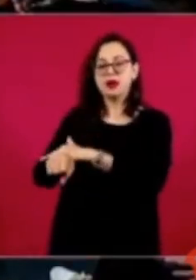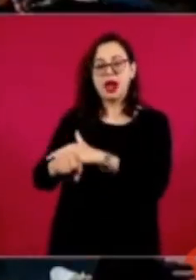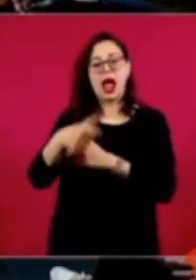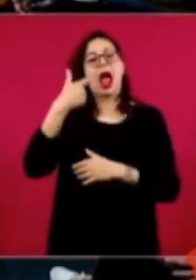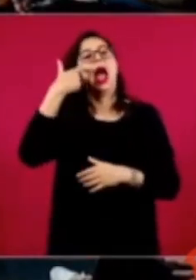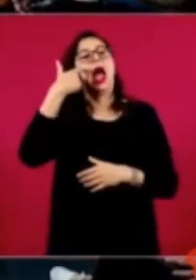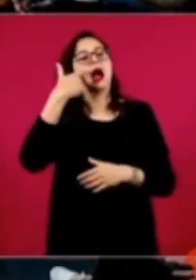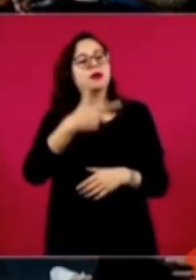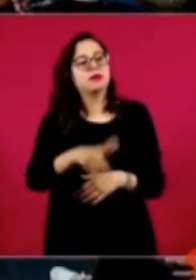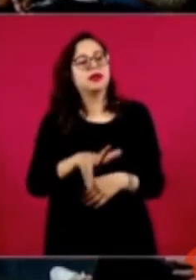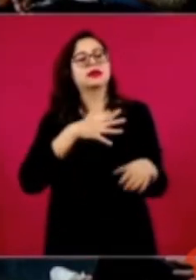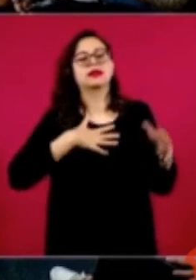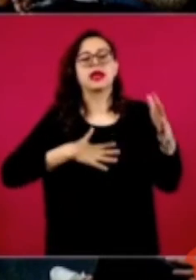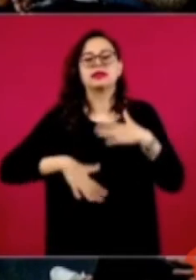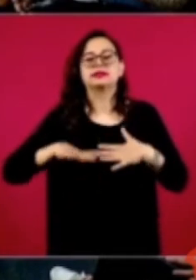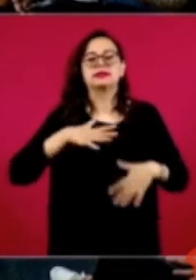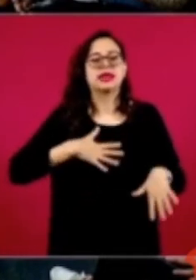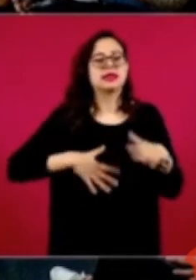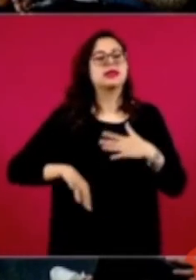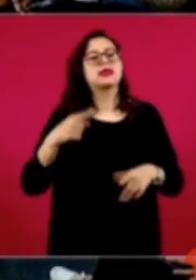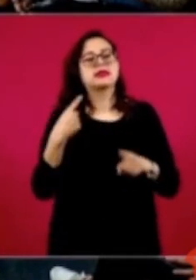primero.